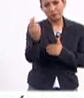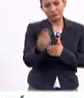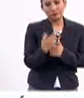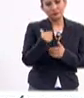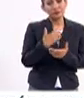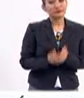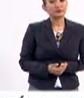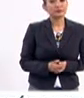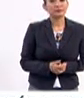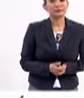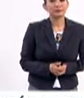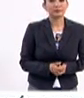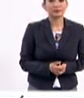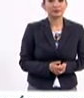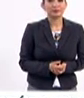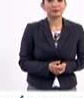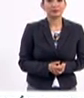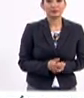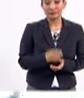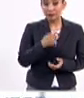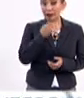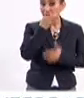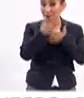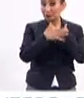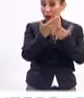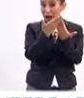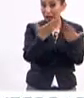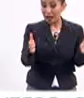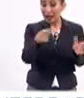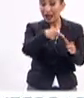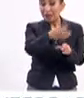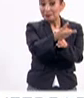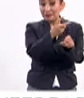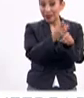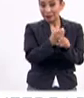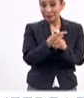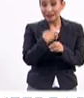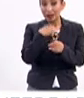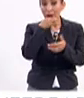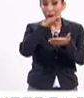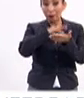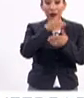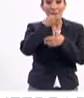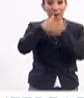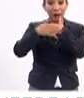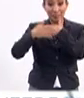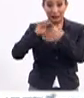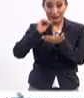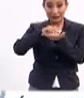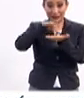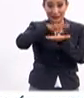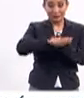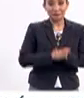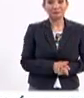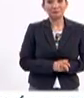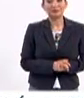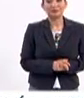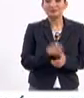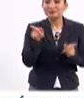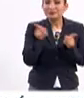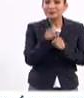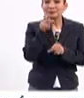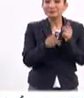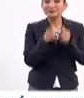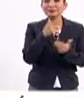necesario y oportuno. Y pues recordarle a todos que está abierta la convocatoria. Gracias por habernos acompañado. Inscríbanse, así es. Gracias. Así es. Vamos a una